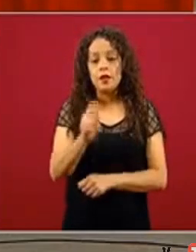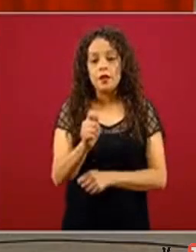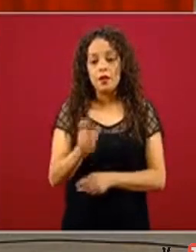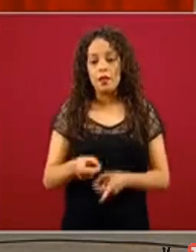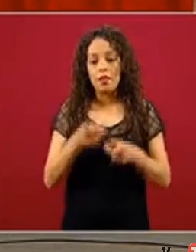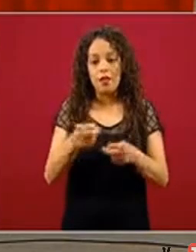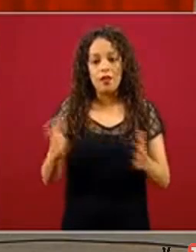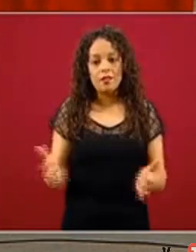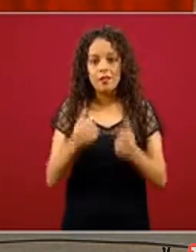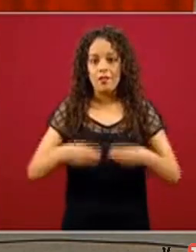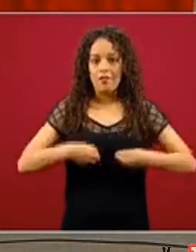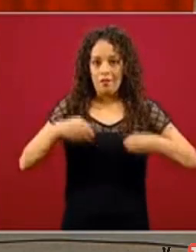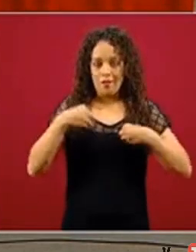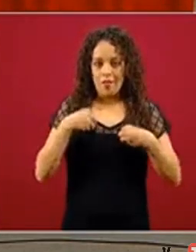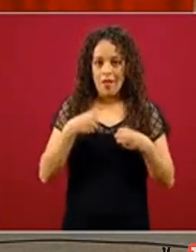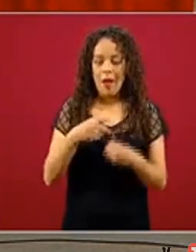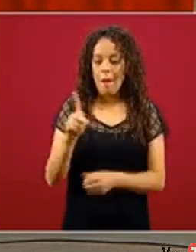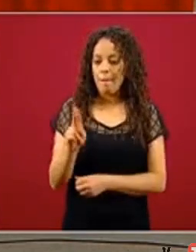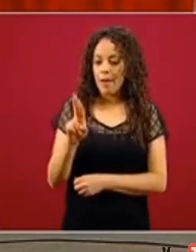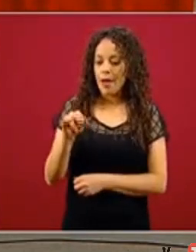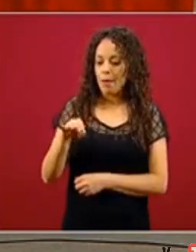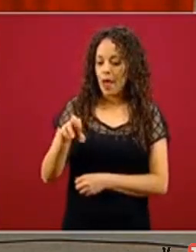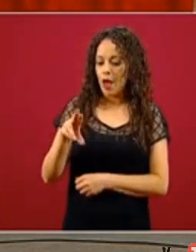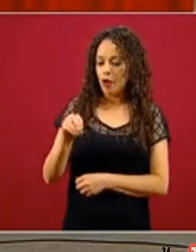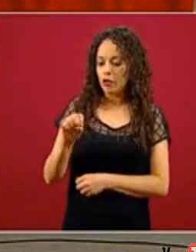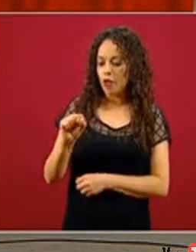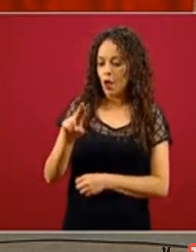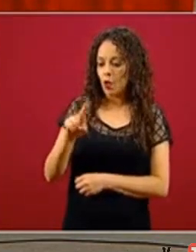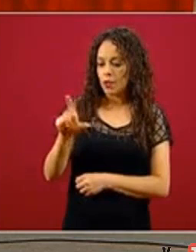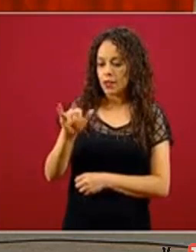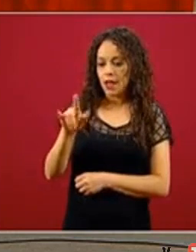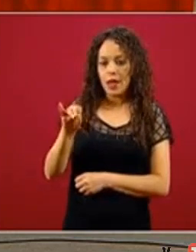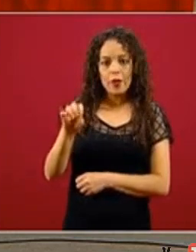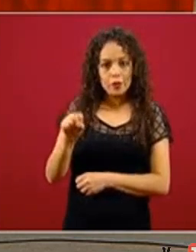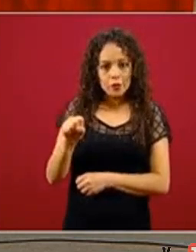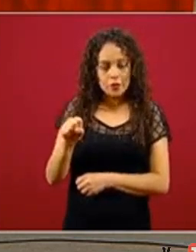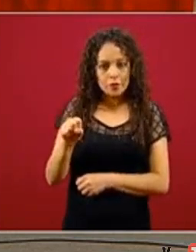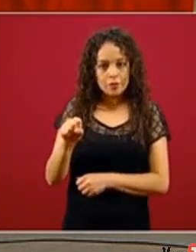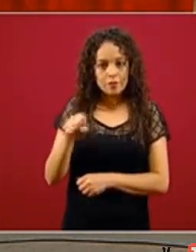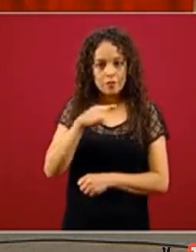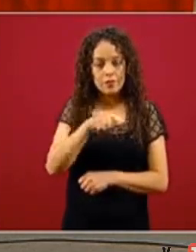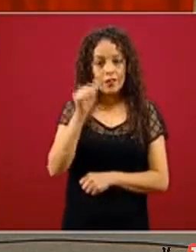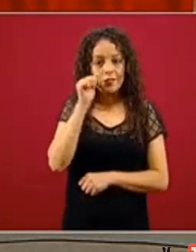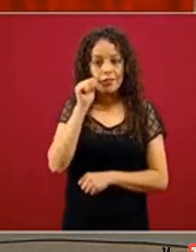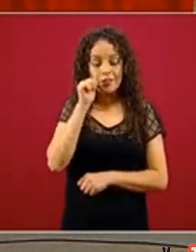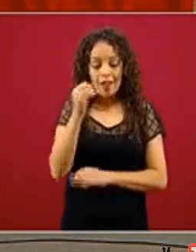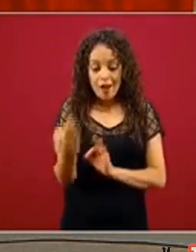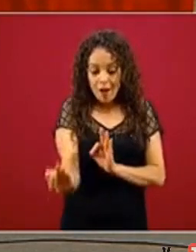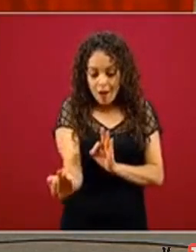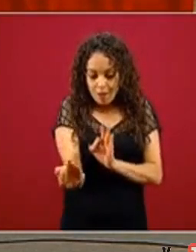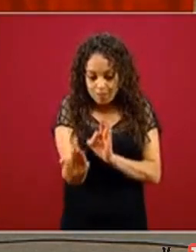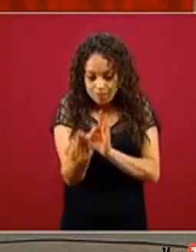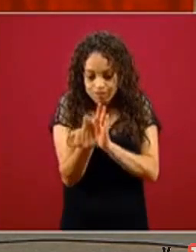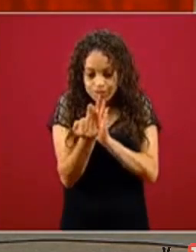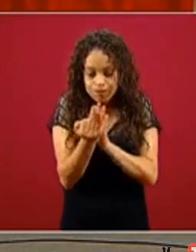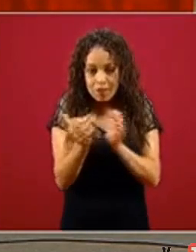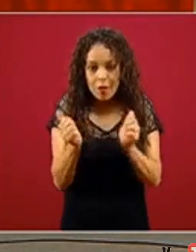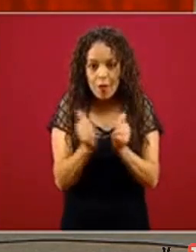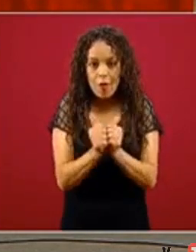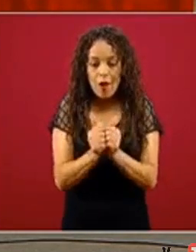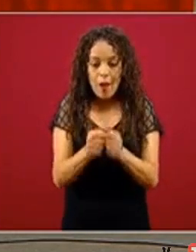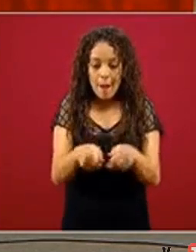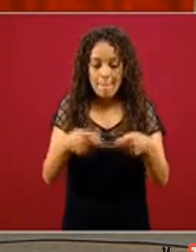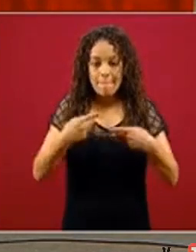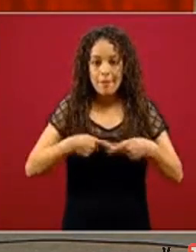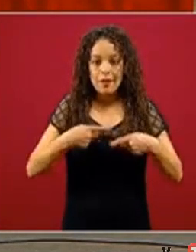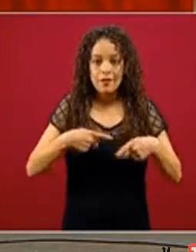reto, porque en la medida en que en los primeros auxilios se involucra la cercanía física con la persona